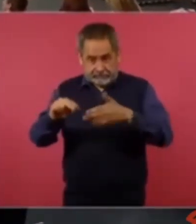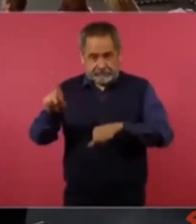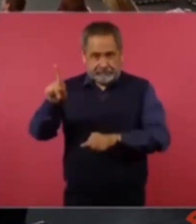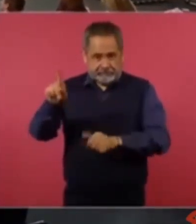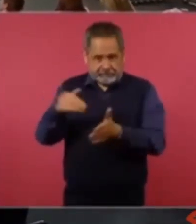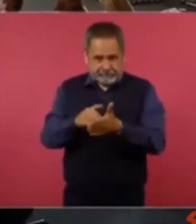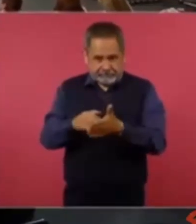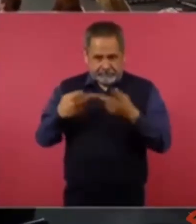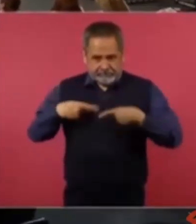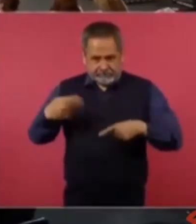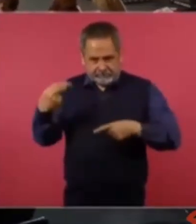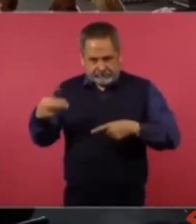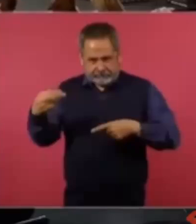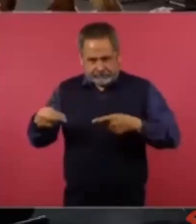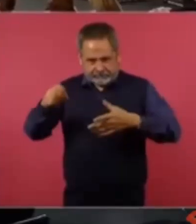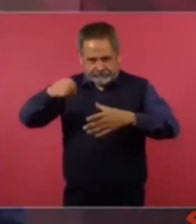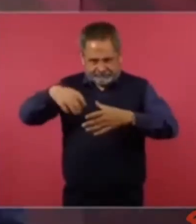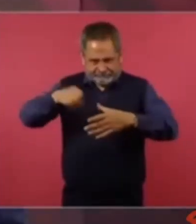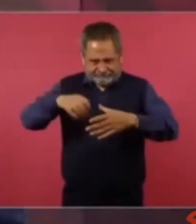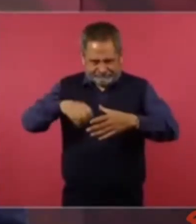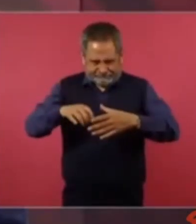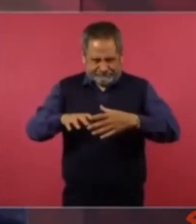Entonces,